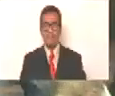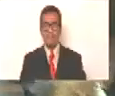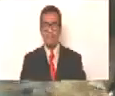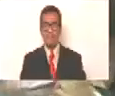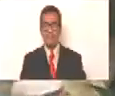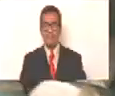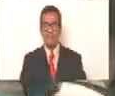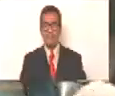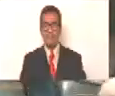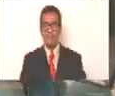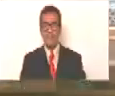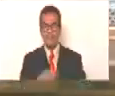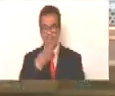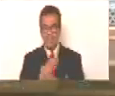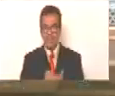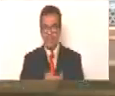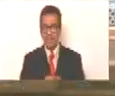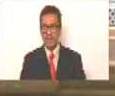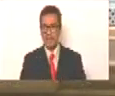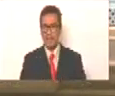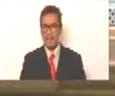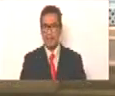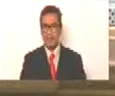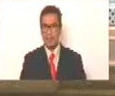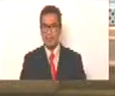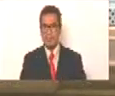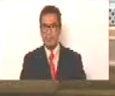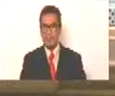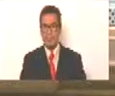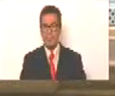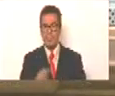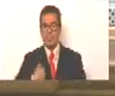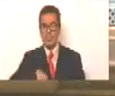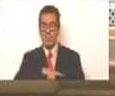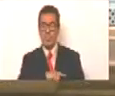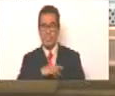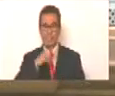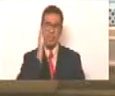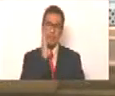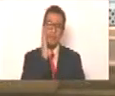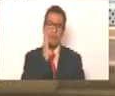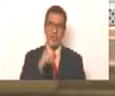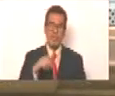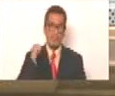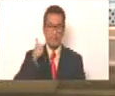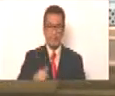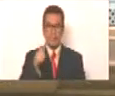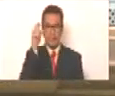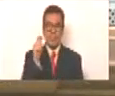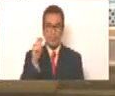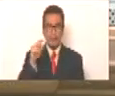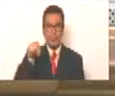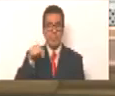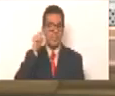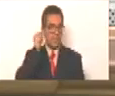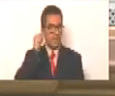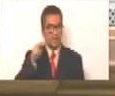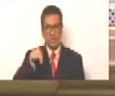Muchas gracias a nuestra madre ancestral, diputada Noelí Pocaterra, por sus